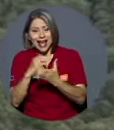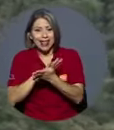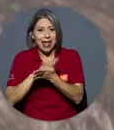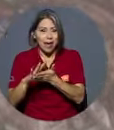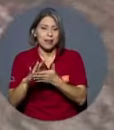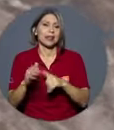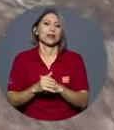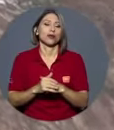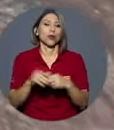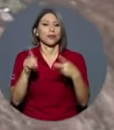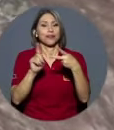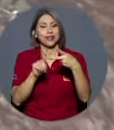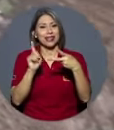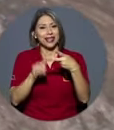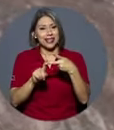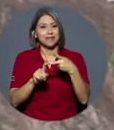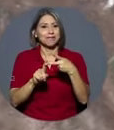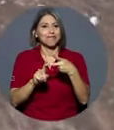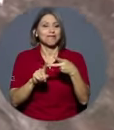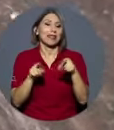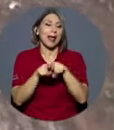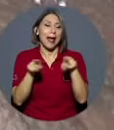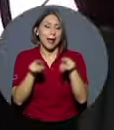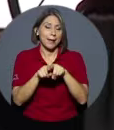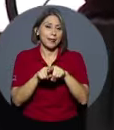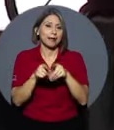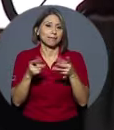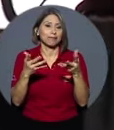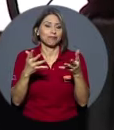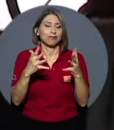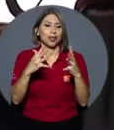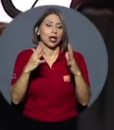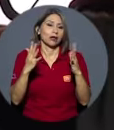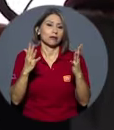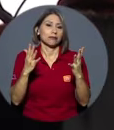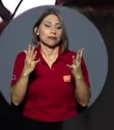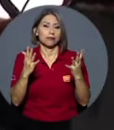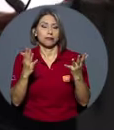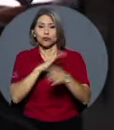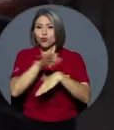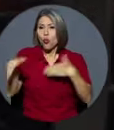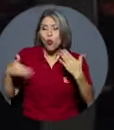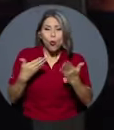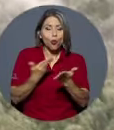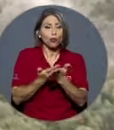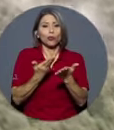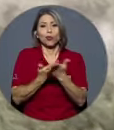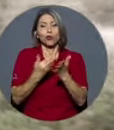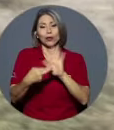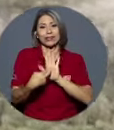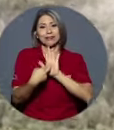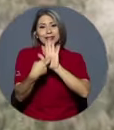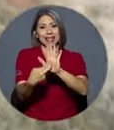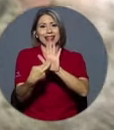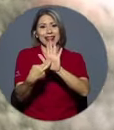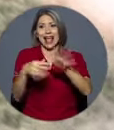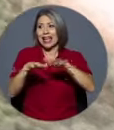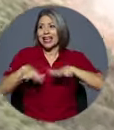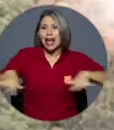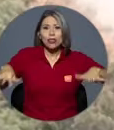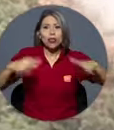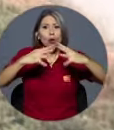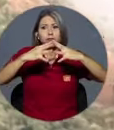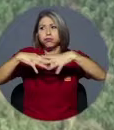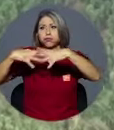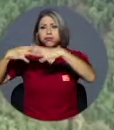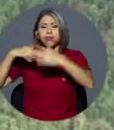saneamiento, y propiamente la pérdida a nivel de todo lo que representa el cantón o